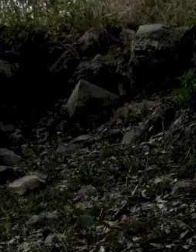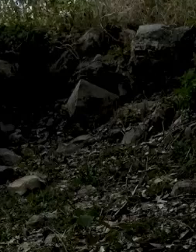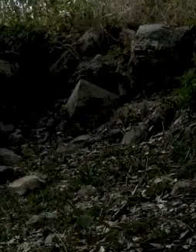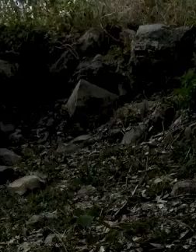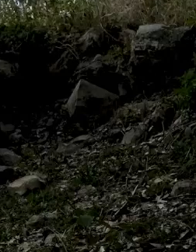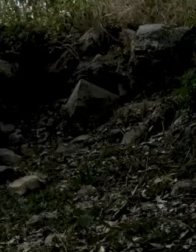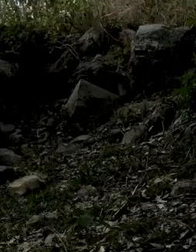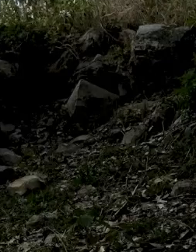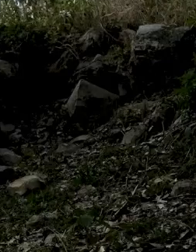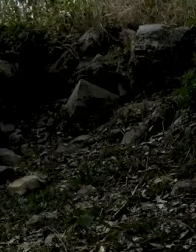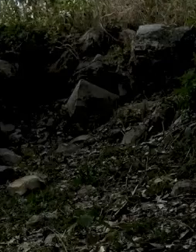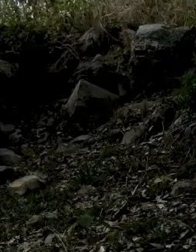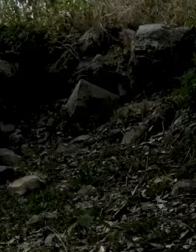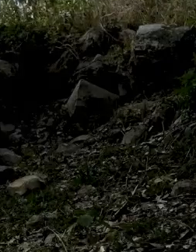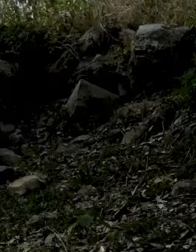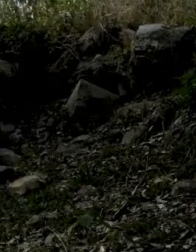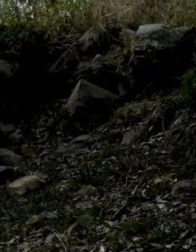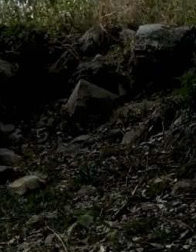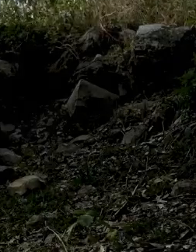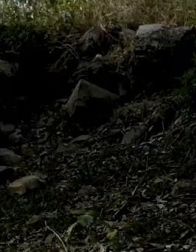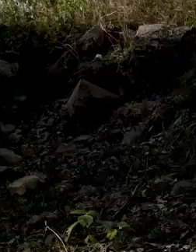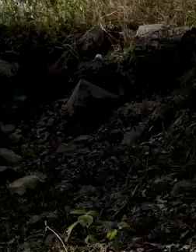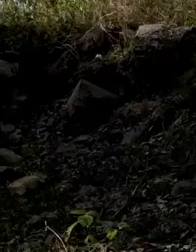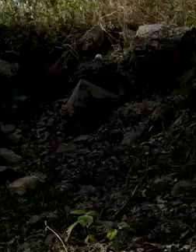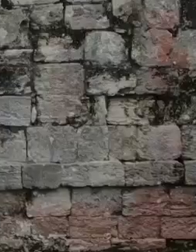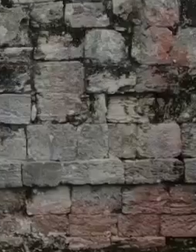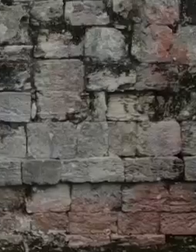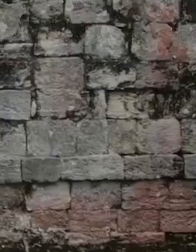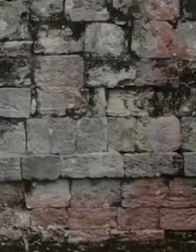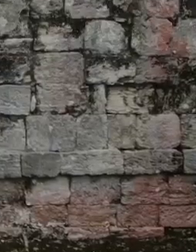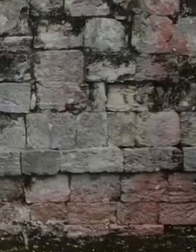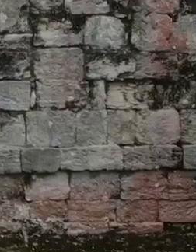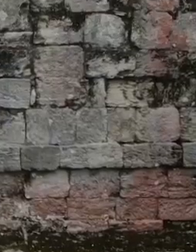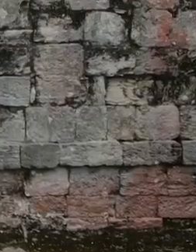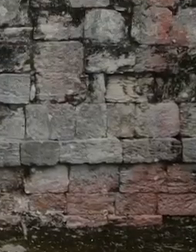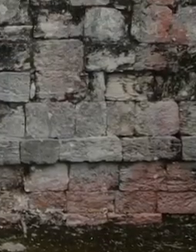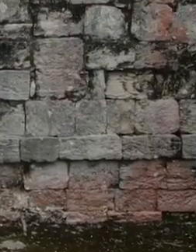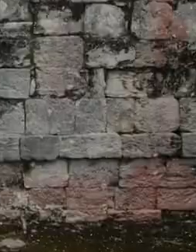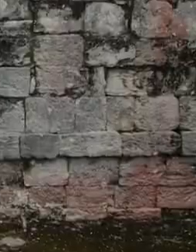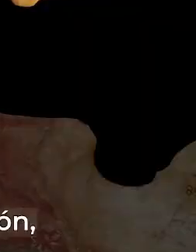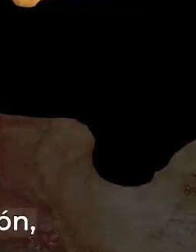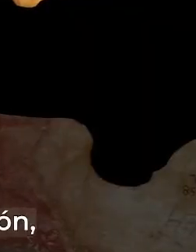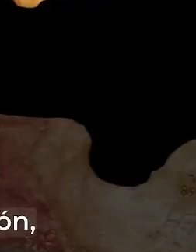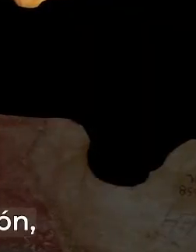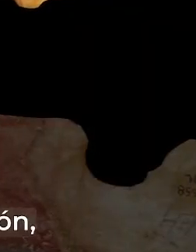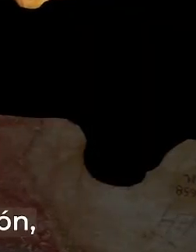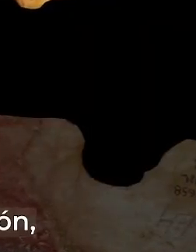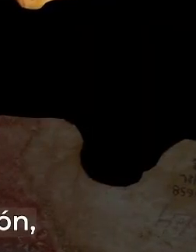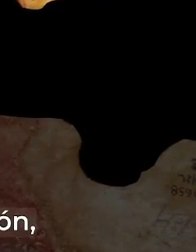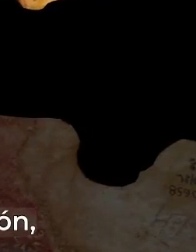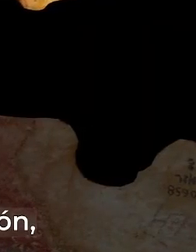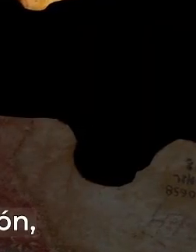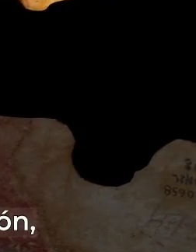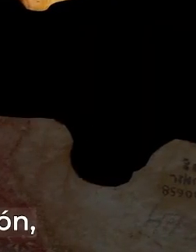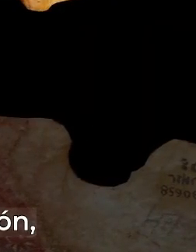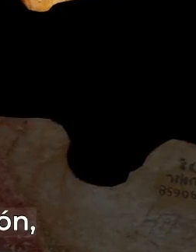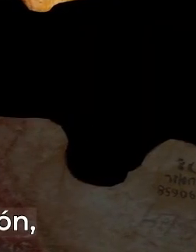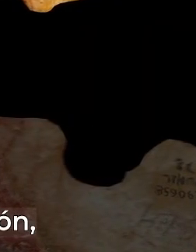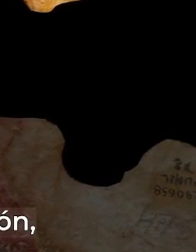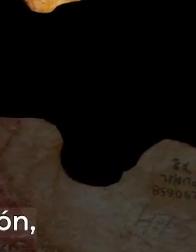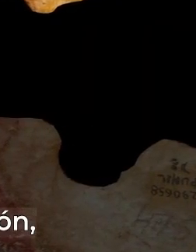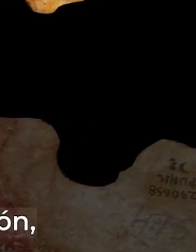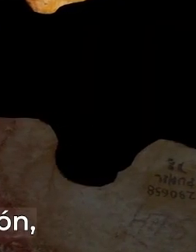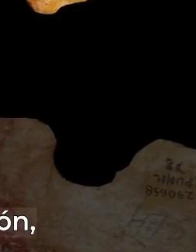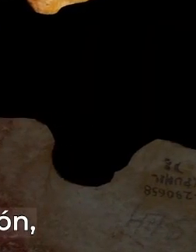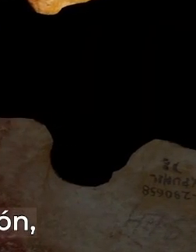de 4 siglos compartieron patrones urbanos, estilos arquitectónicos, modas artísticas y formas